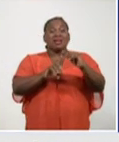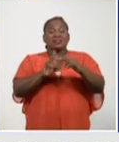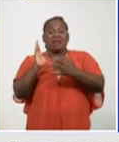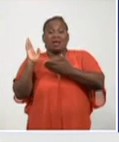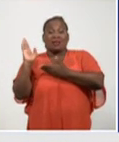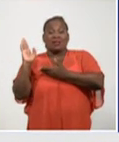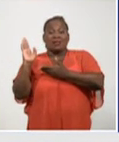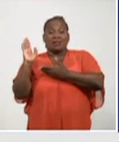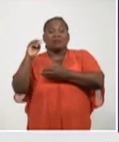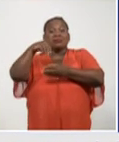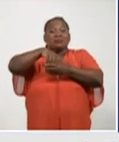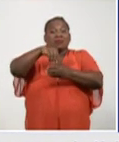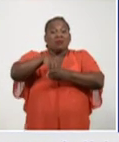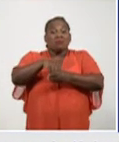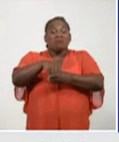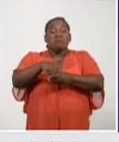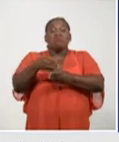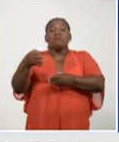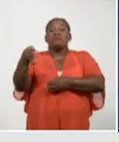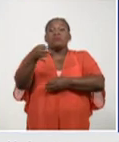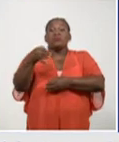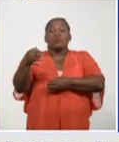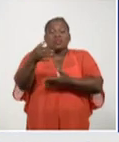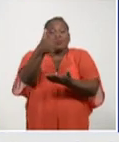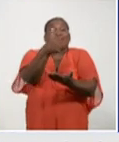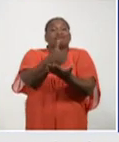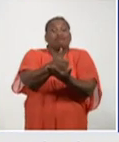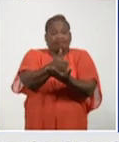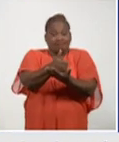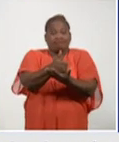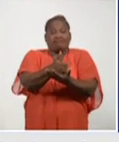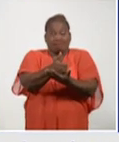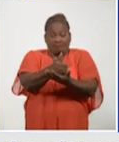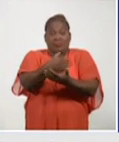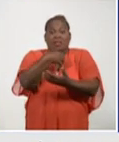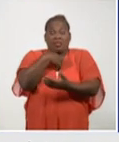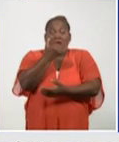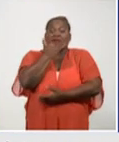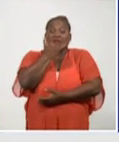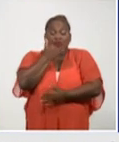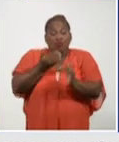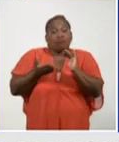municipio cabecera, que como dijimos tiene la tasa más elevada,